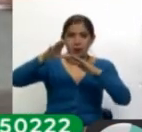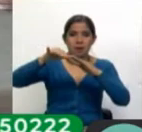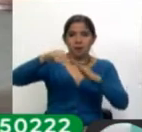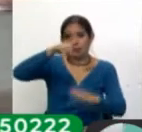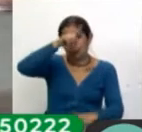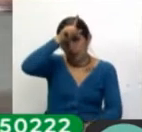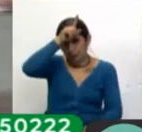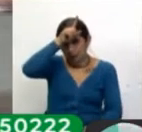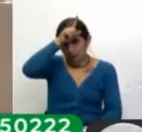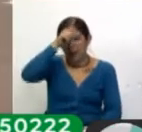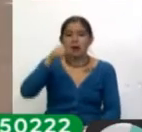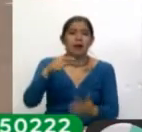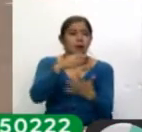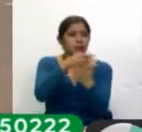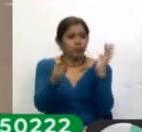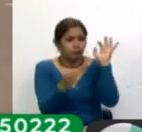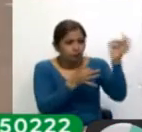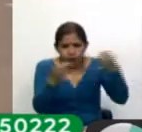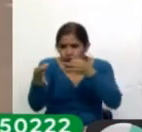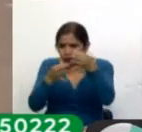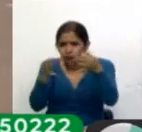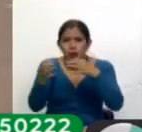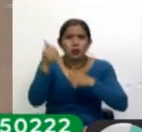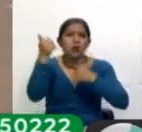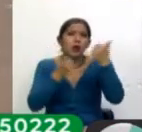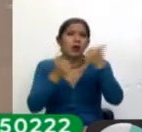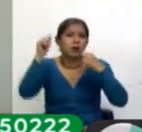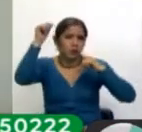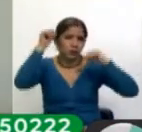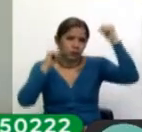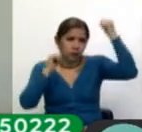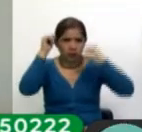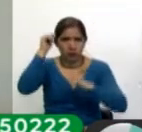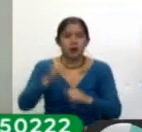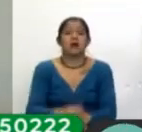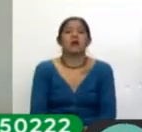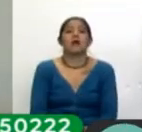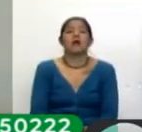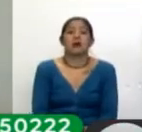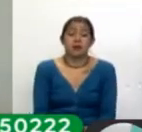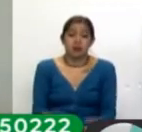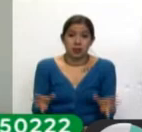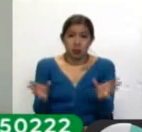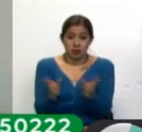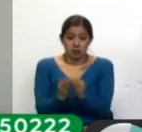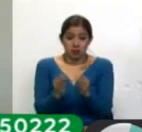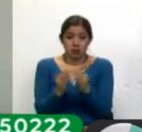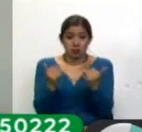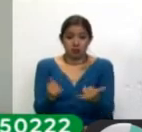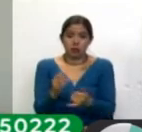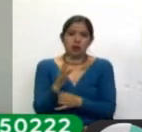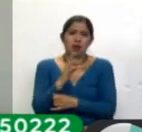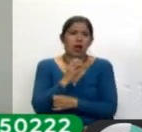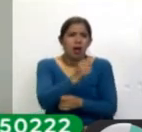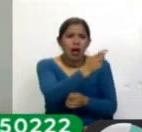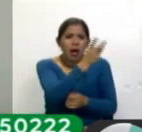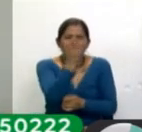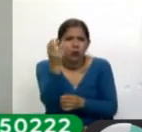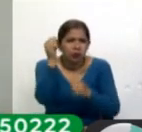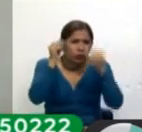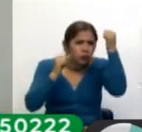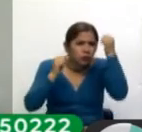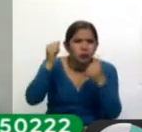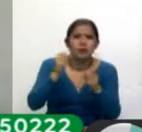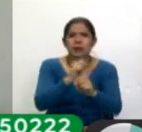quienes se les explicó sobre las dudas del proceso electoral. La reunión sostenida, se ha aclarado todas las dudas,